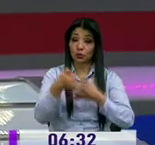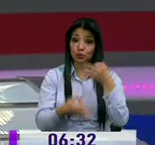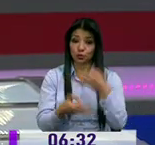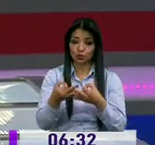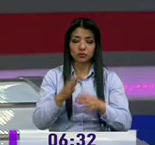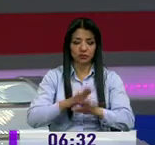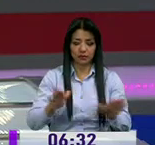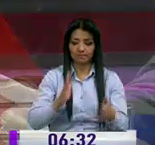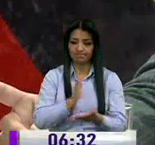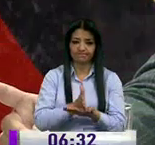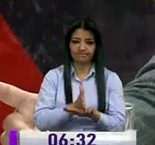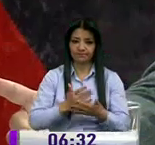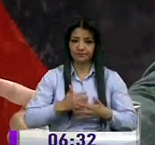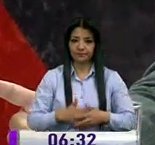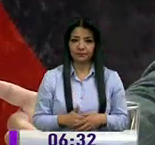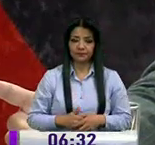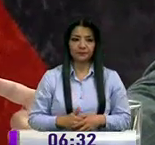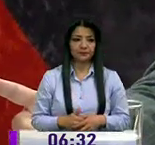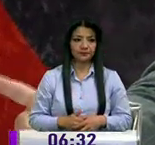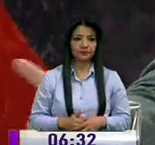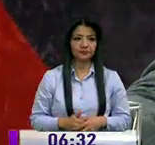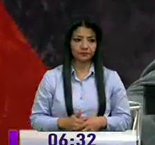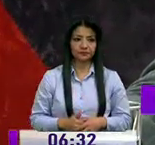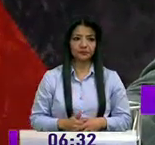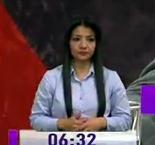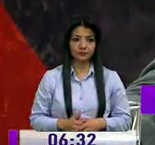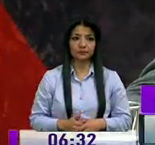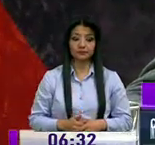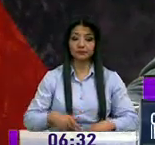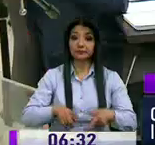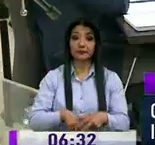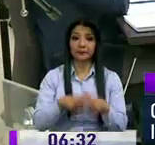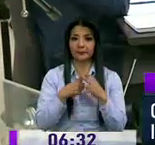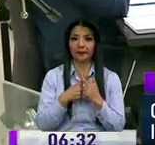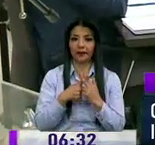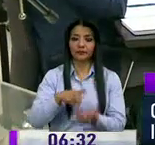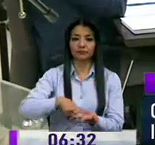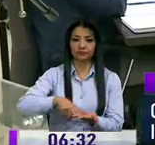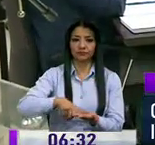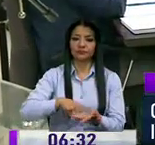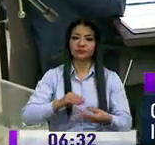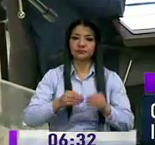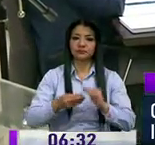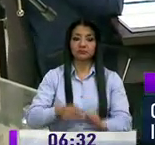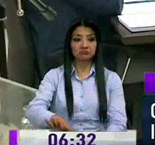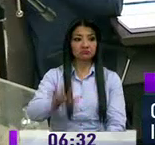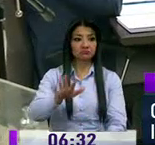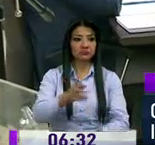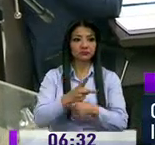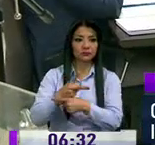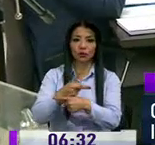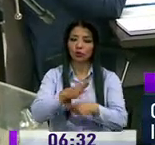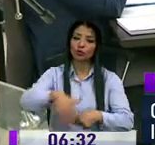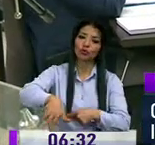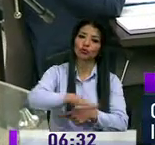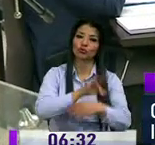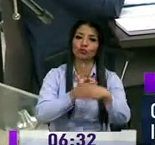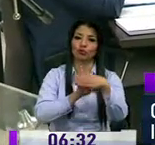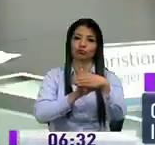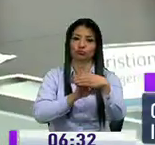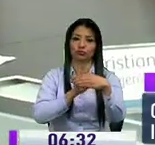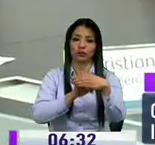Veamos. Con un atropellado inicio se llevó a cabo la sesión 5 del Pleno del Consejo de Participación